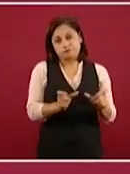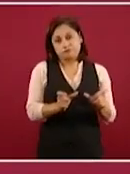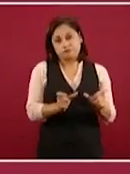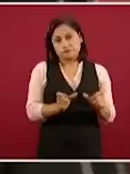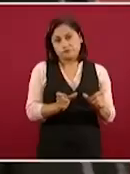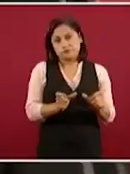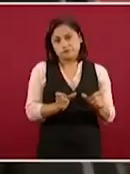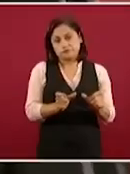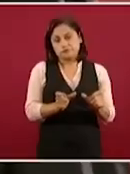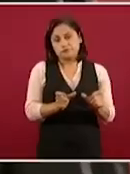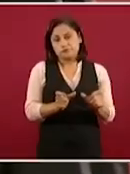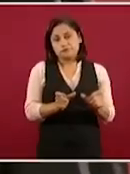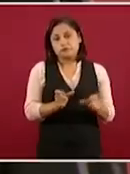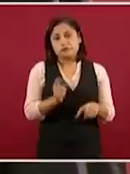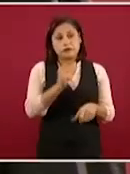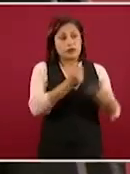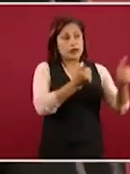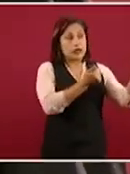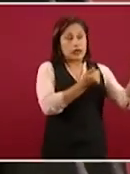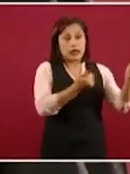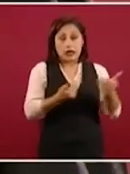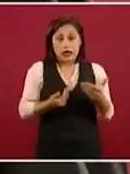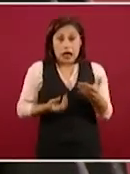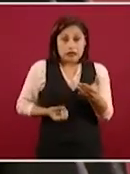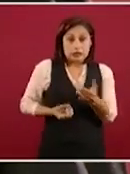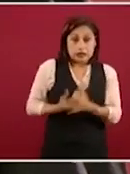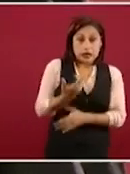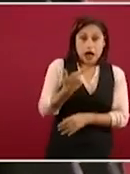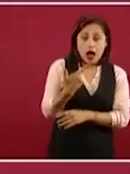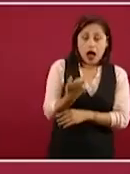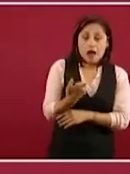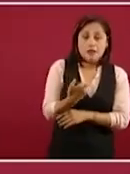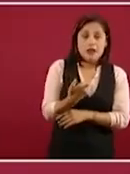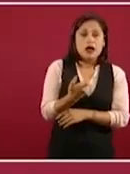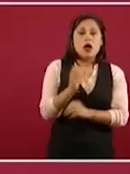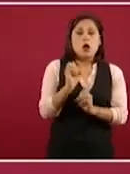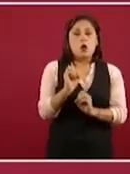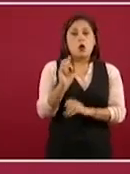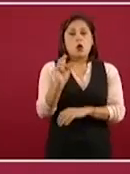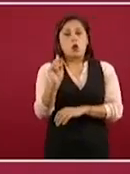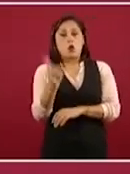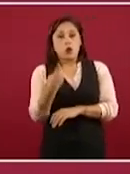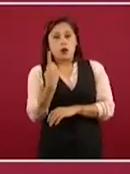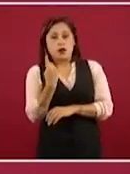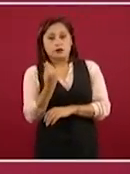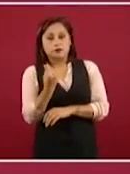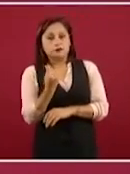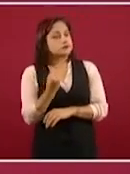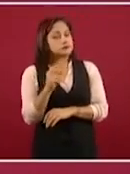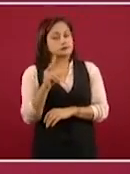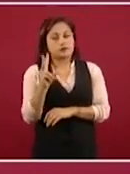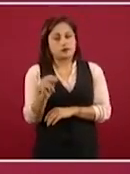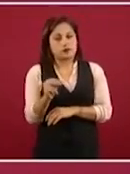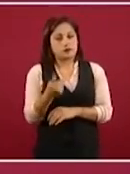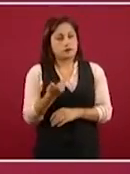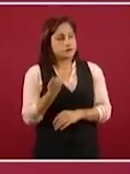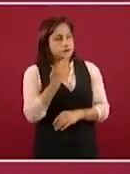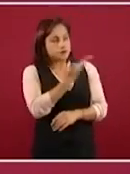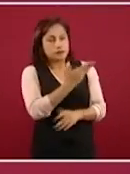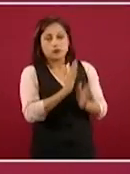de salida de armas y de dólares. Cuando menos.